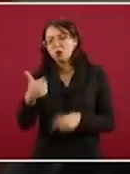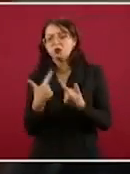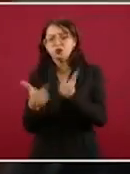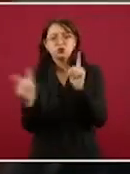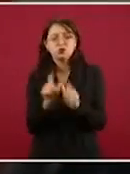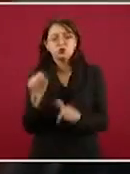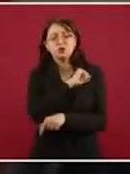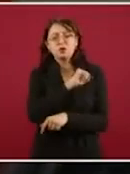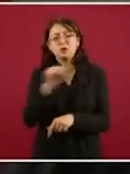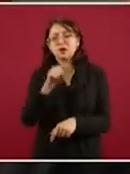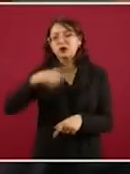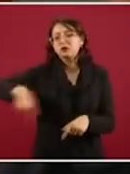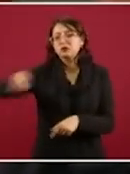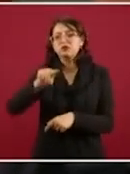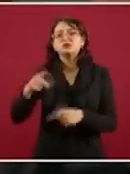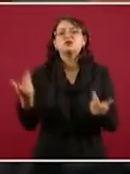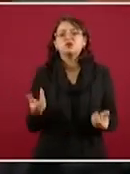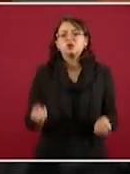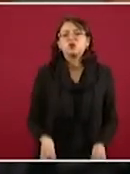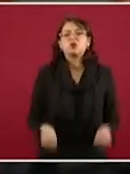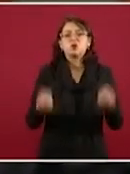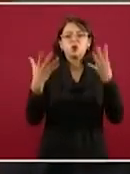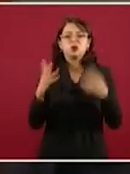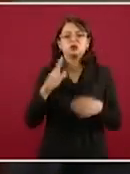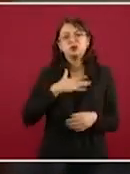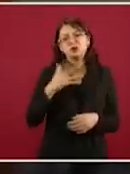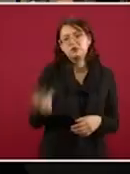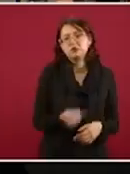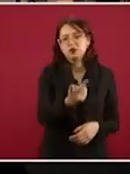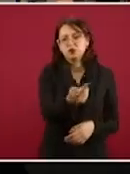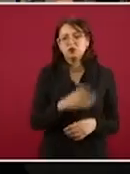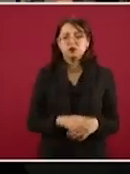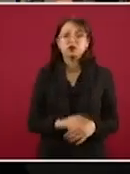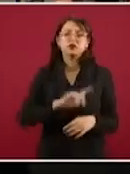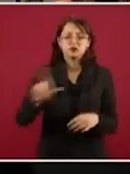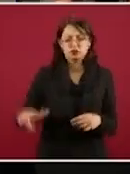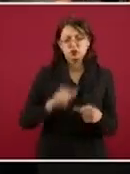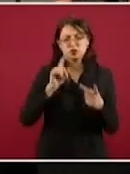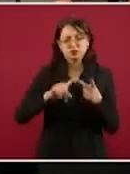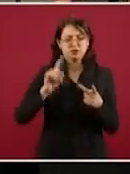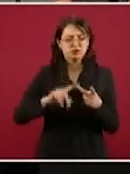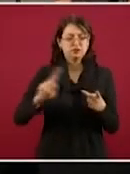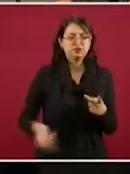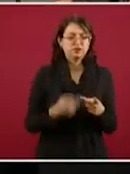grupos delincuenciales? Esa sería mi pregunta. Ahorita una segunda, por favor.